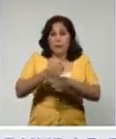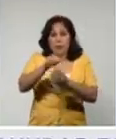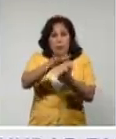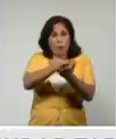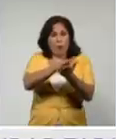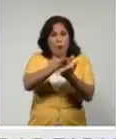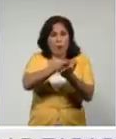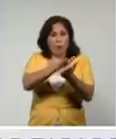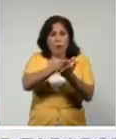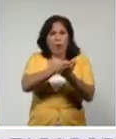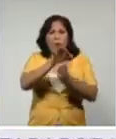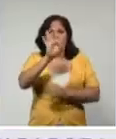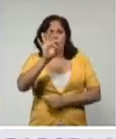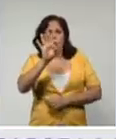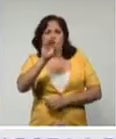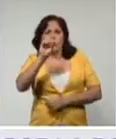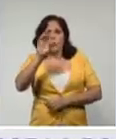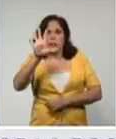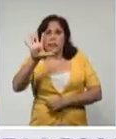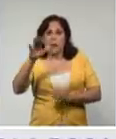de